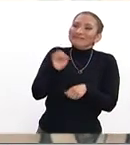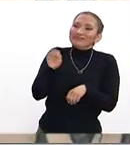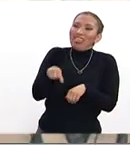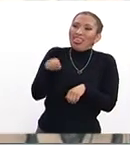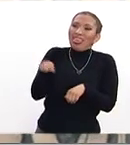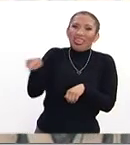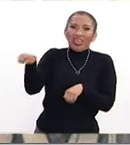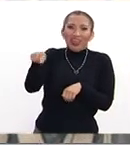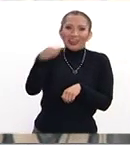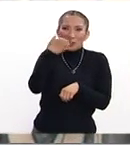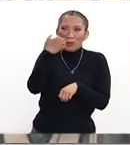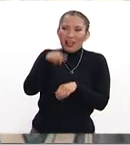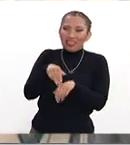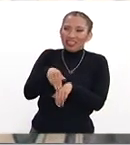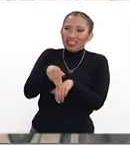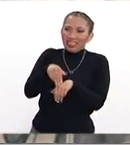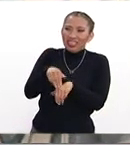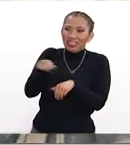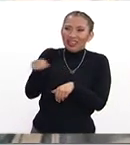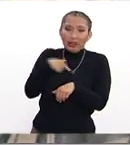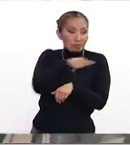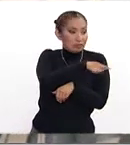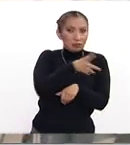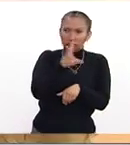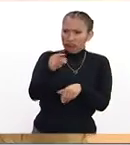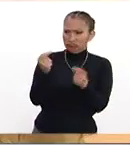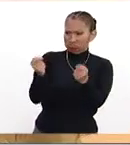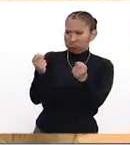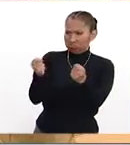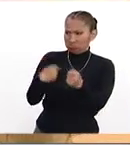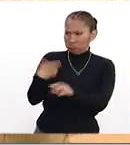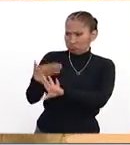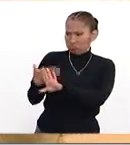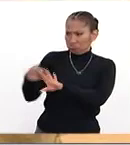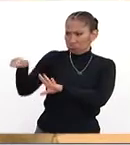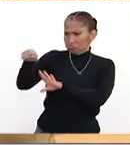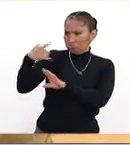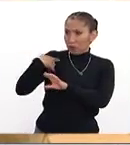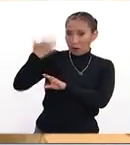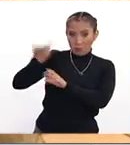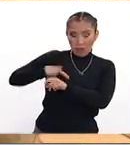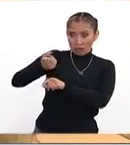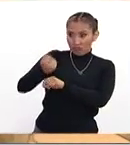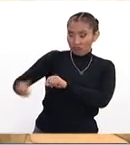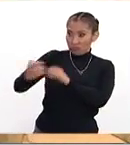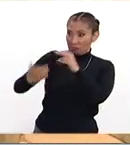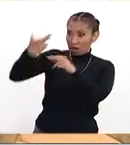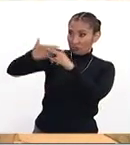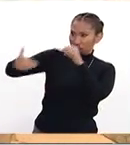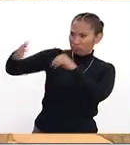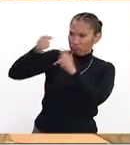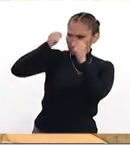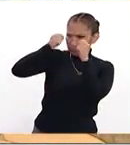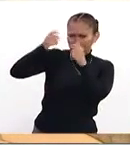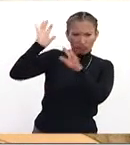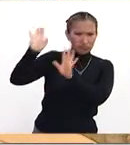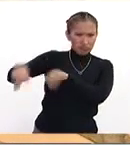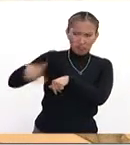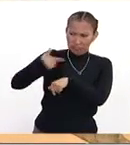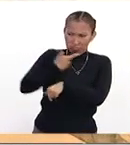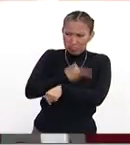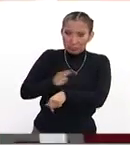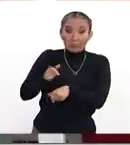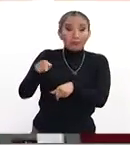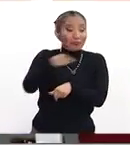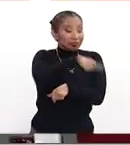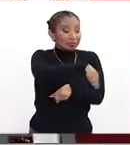veces, en estar en desacuerdo contra sus antecesores, contra sus mayores, ¿no? Y en